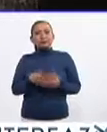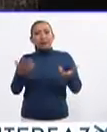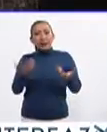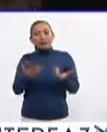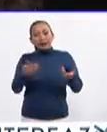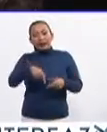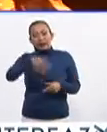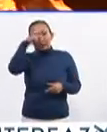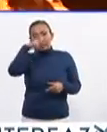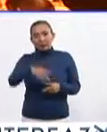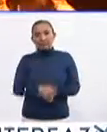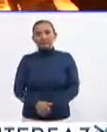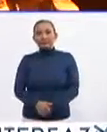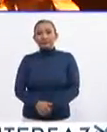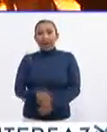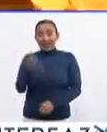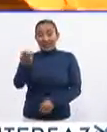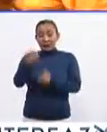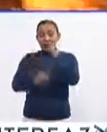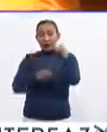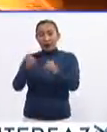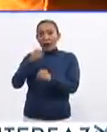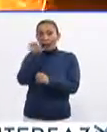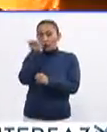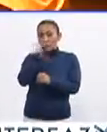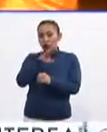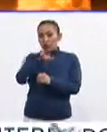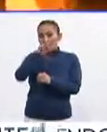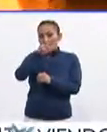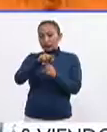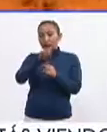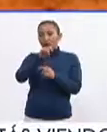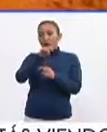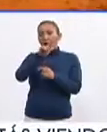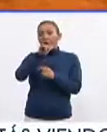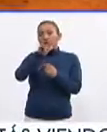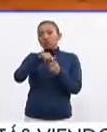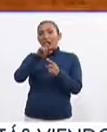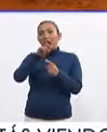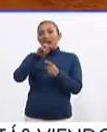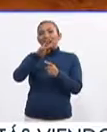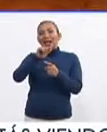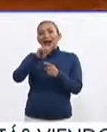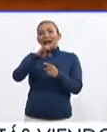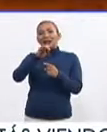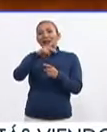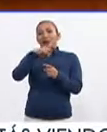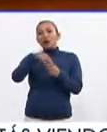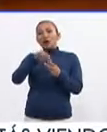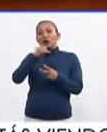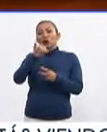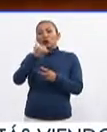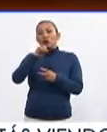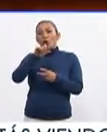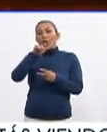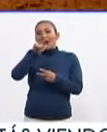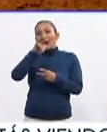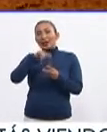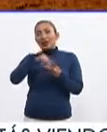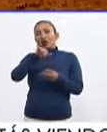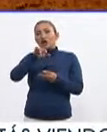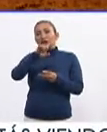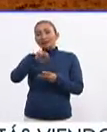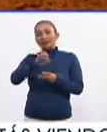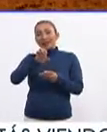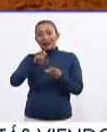hacerse en México. En la obra actúan los alumnos del CUT, Diego Alonso, Andranik Castañón, Joali Michelle Covarrubias,